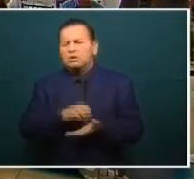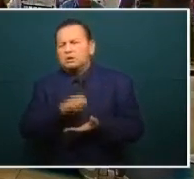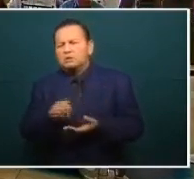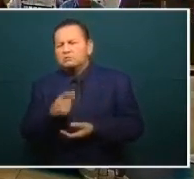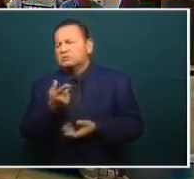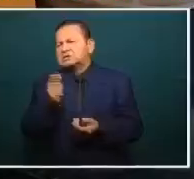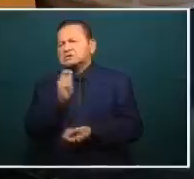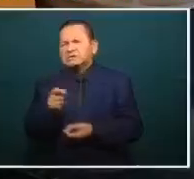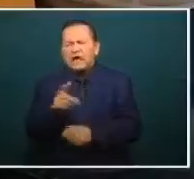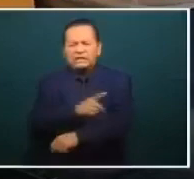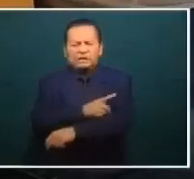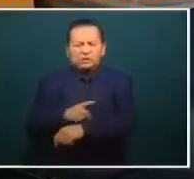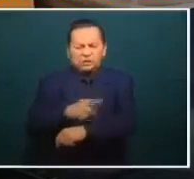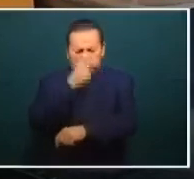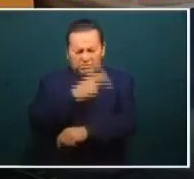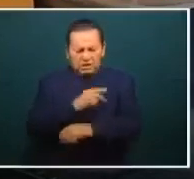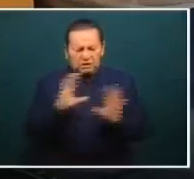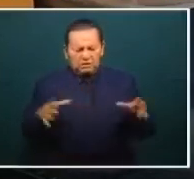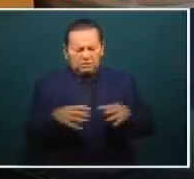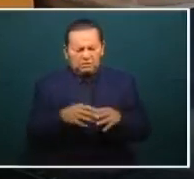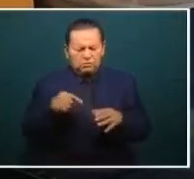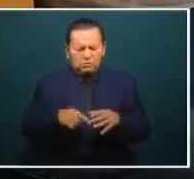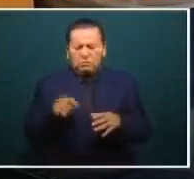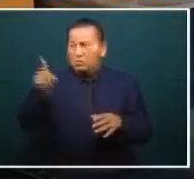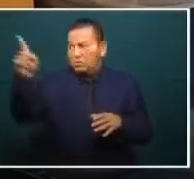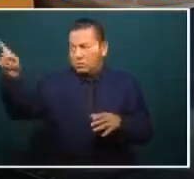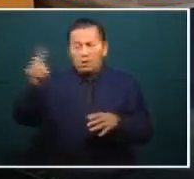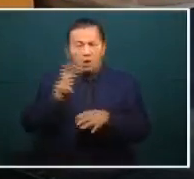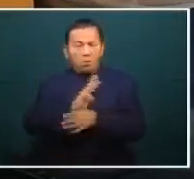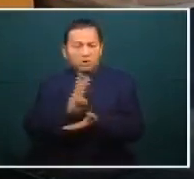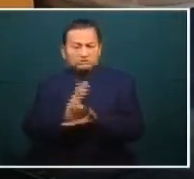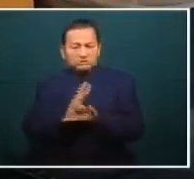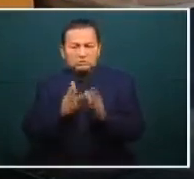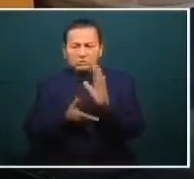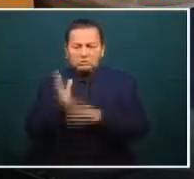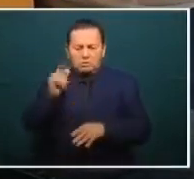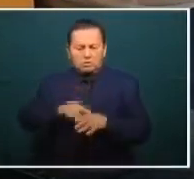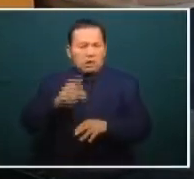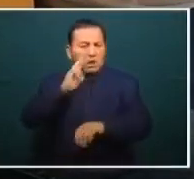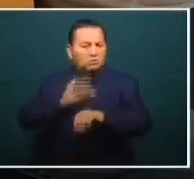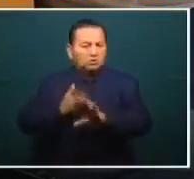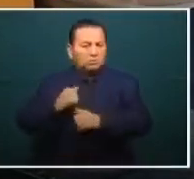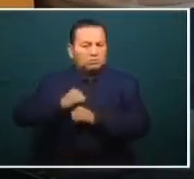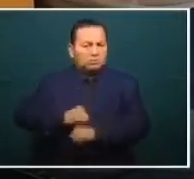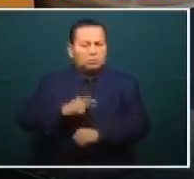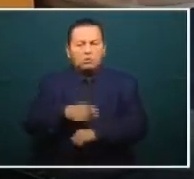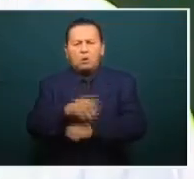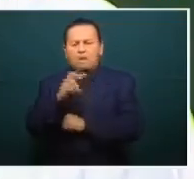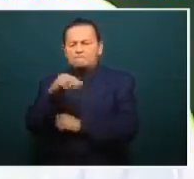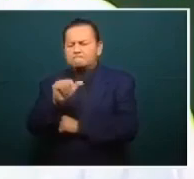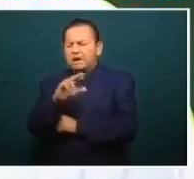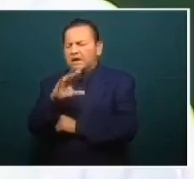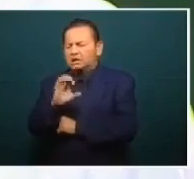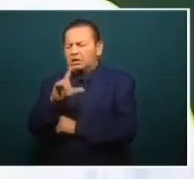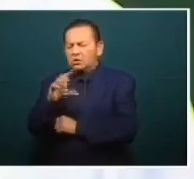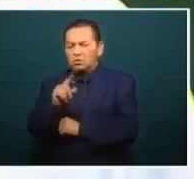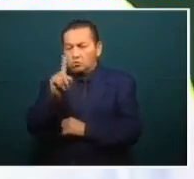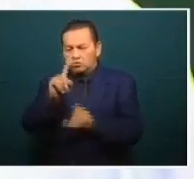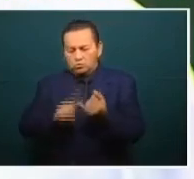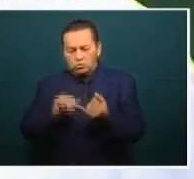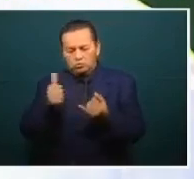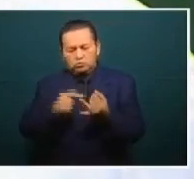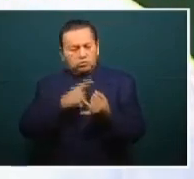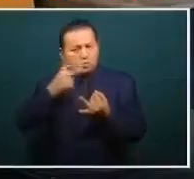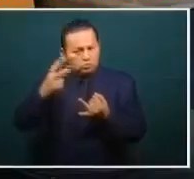integran la delegación mexicana que viajó a Washington, que cabeza Marcelo Ebrard? ¿Quiénes ya están allá? La segunda,